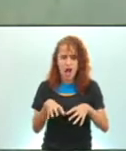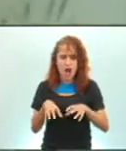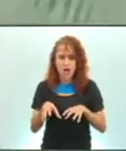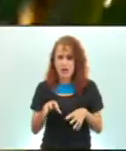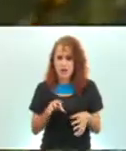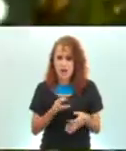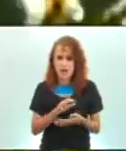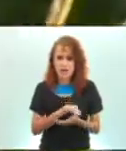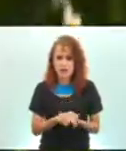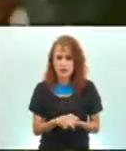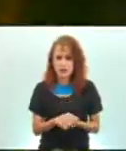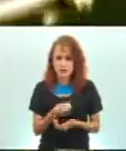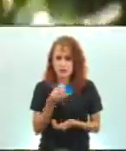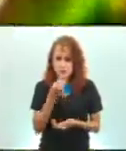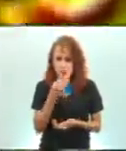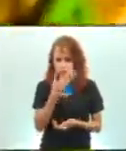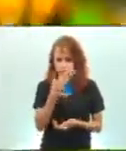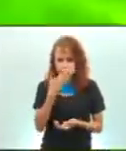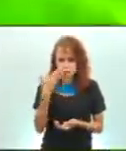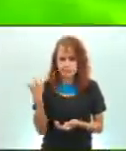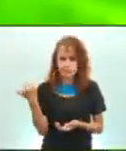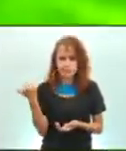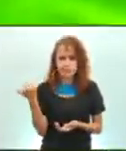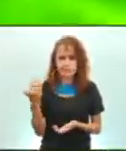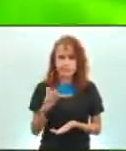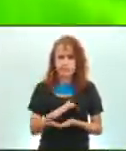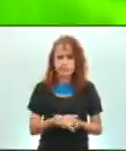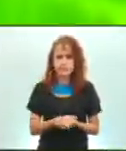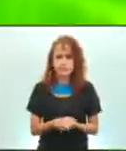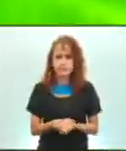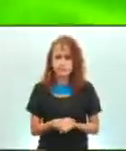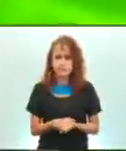Especies únicas de esos entornos pudieran desaparecer.